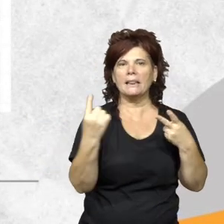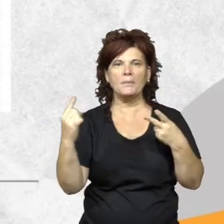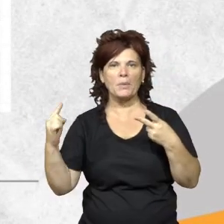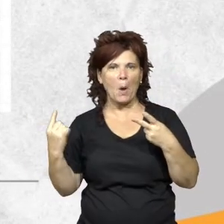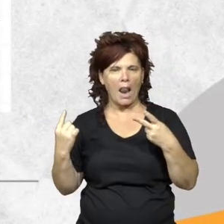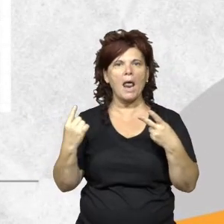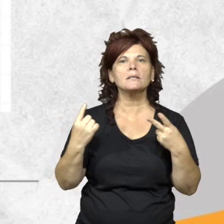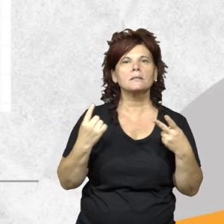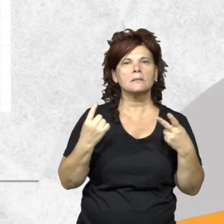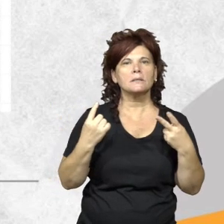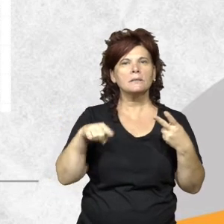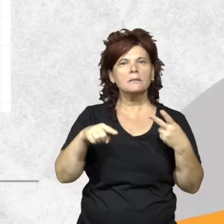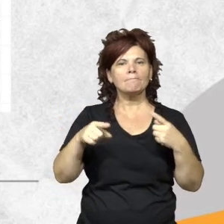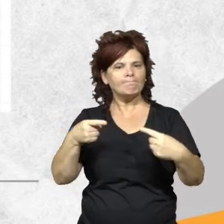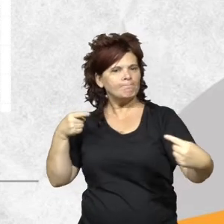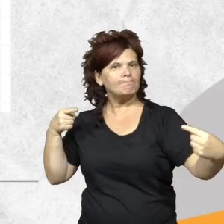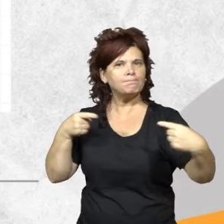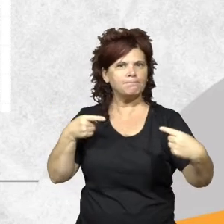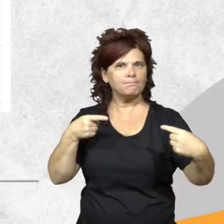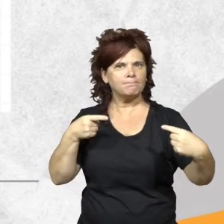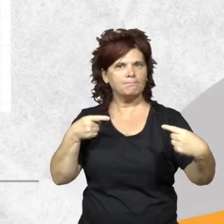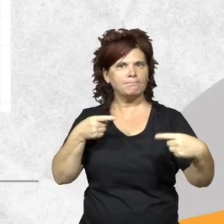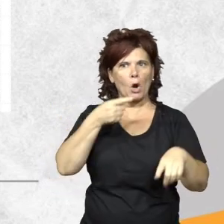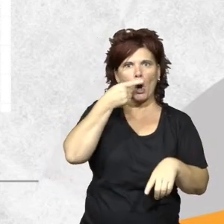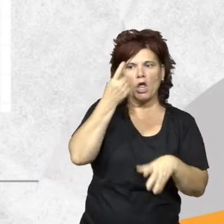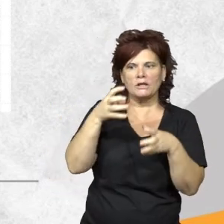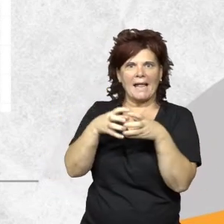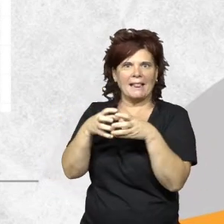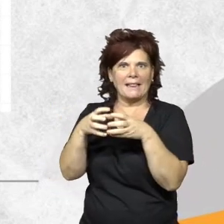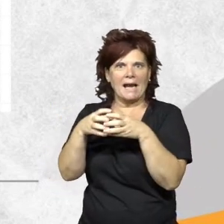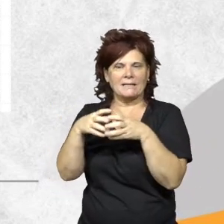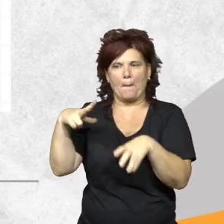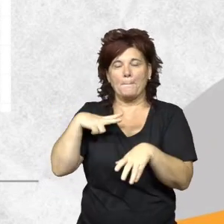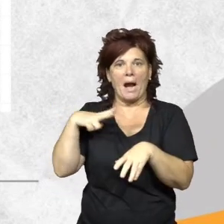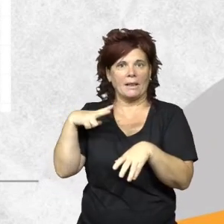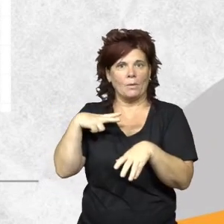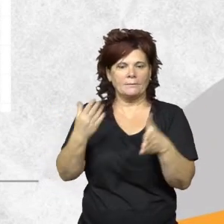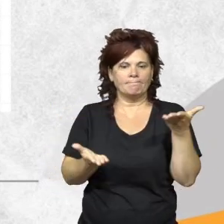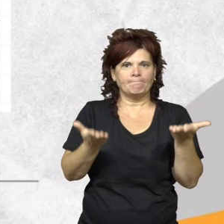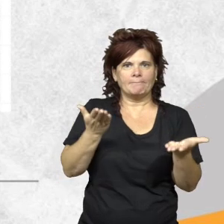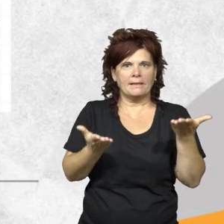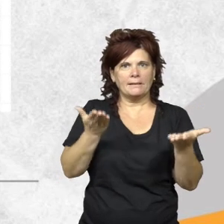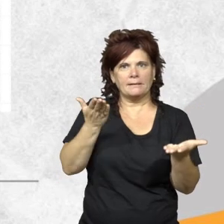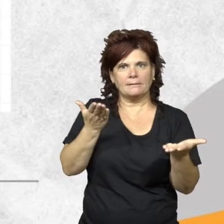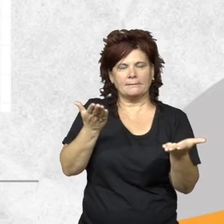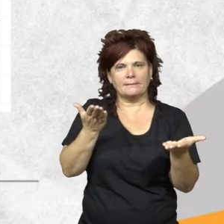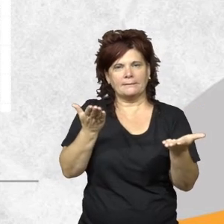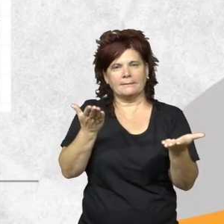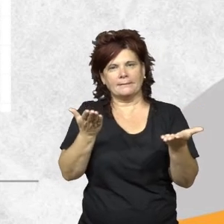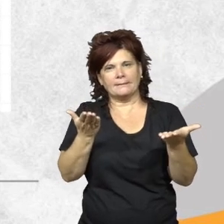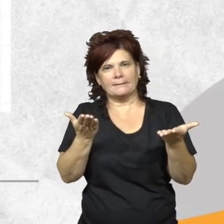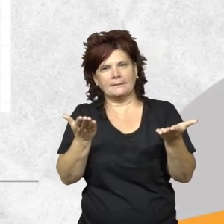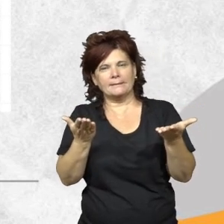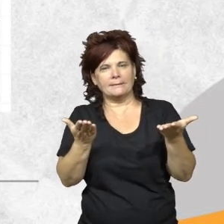homogéneos, cuando están en contraposición con los intereses particulares, la balanza necesariamente tendrá que irse un poquito